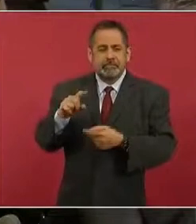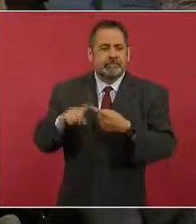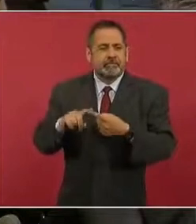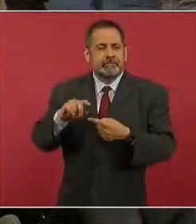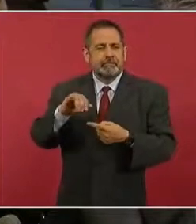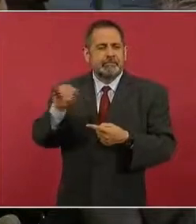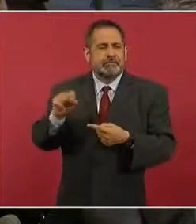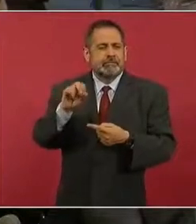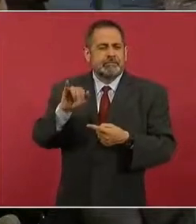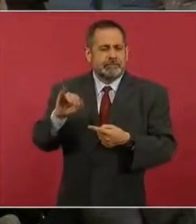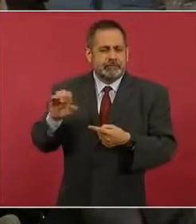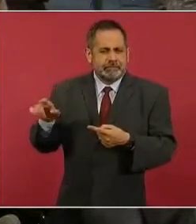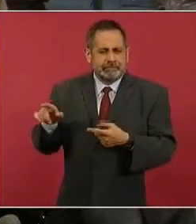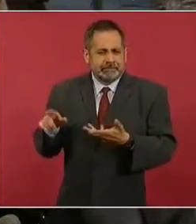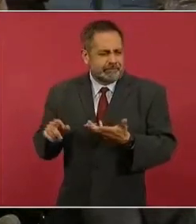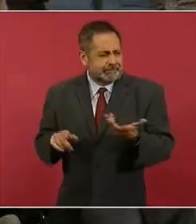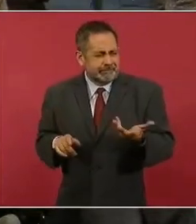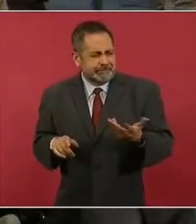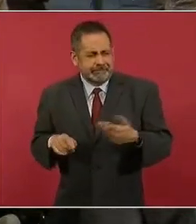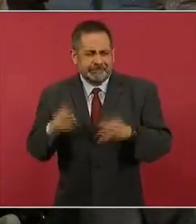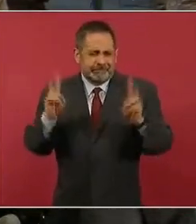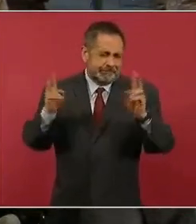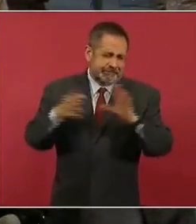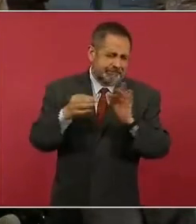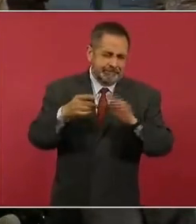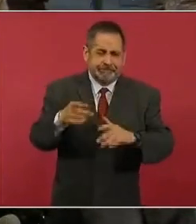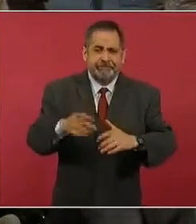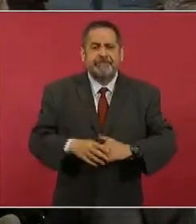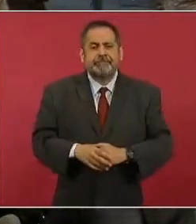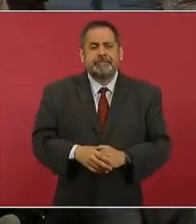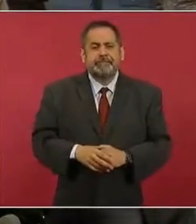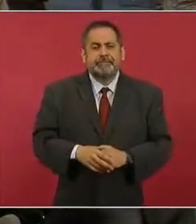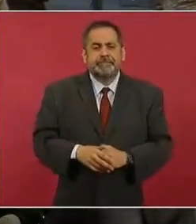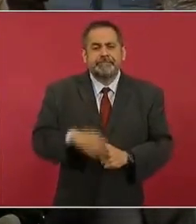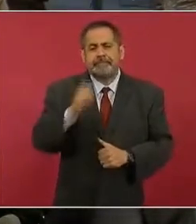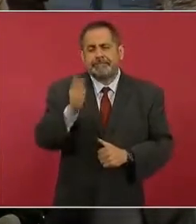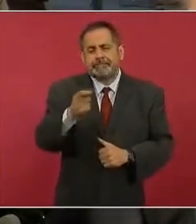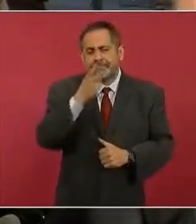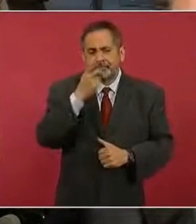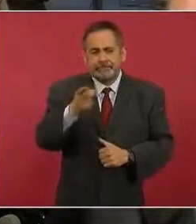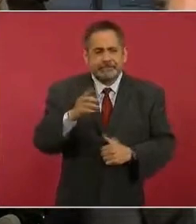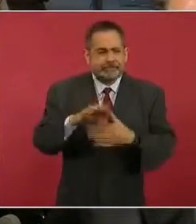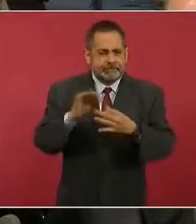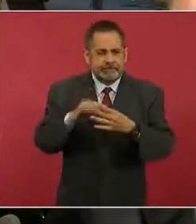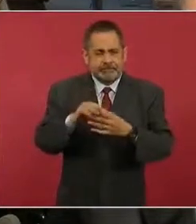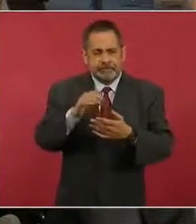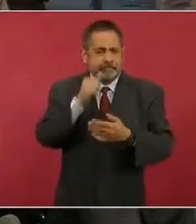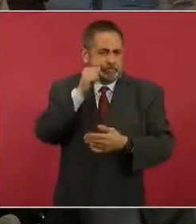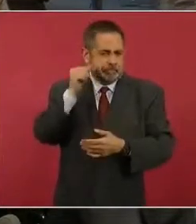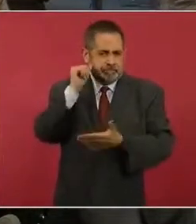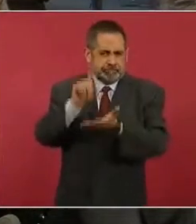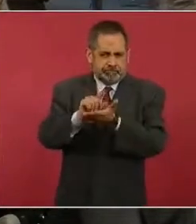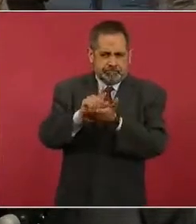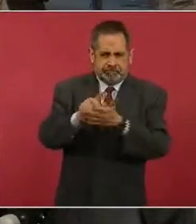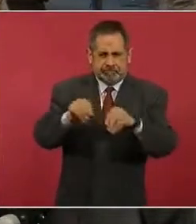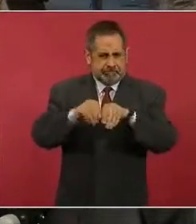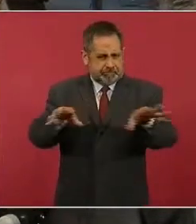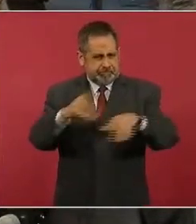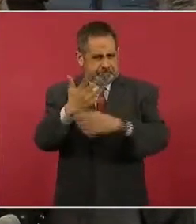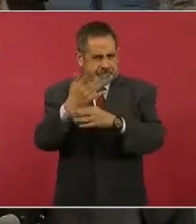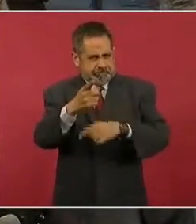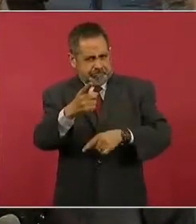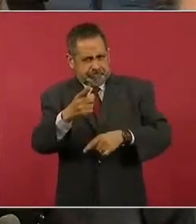hace una publicación de este tema. Esto, presidente, y lo cito, usted lo tuiteó el día de ayer,